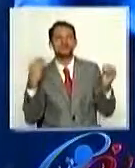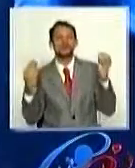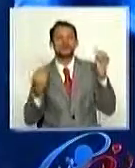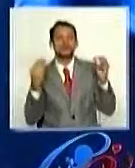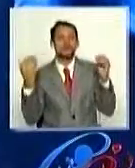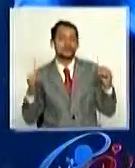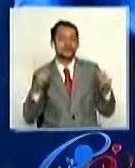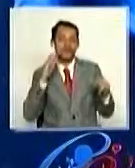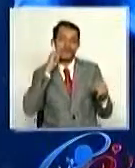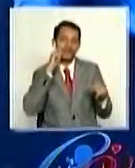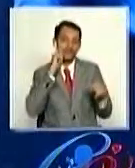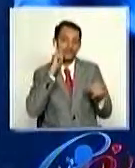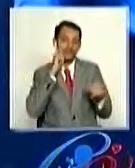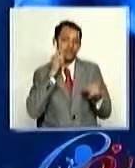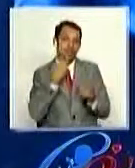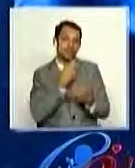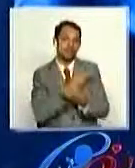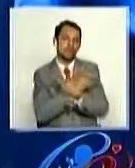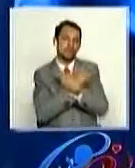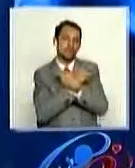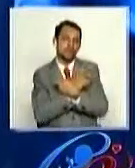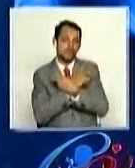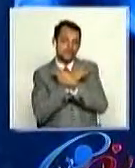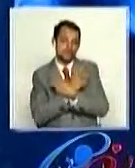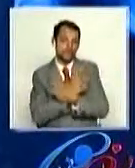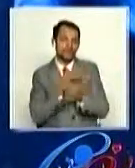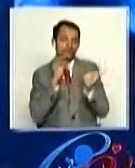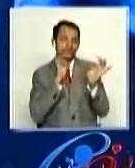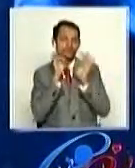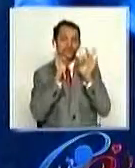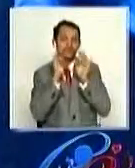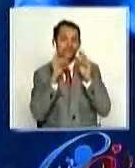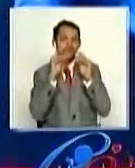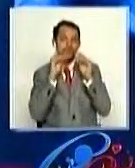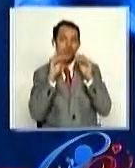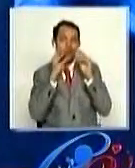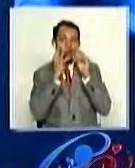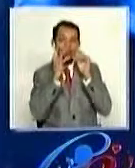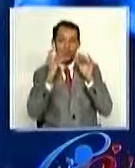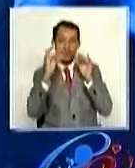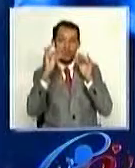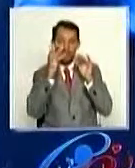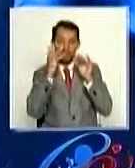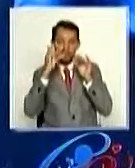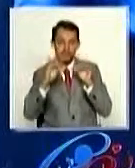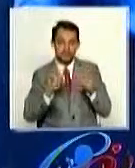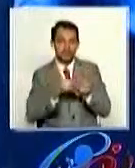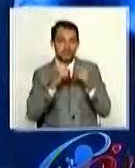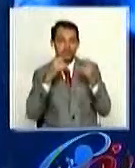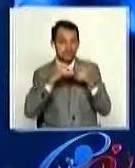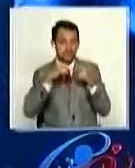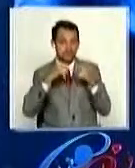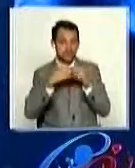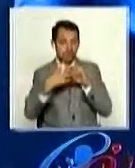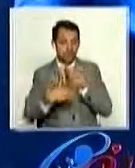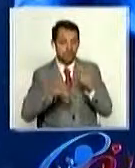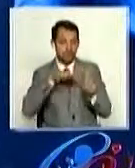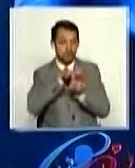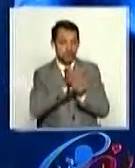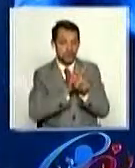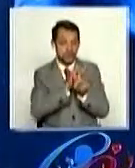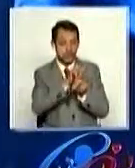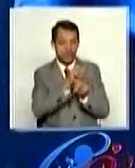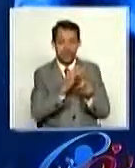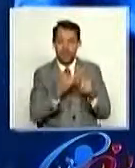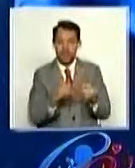una calcificación a nivel de glándulas salivares. No era ningún tumor, se le hizo biopsia, se le hizo seguimiento al